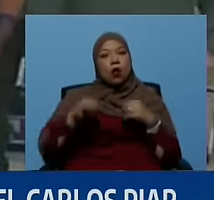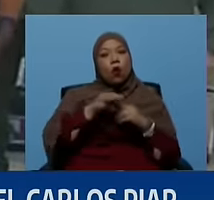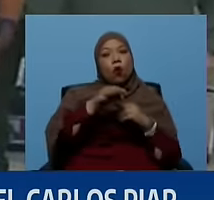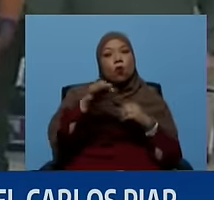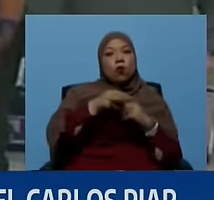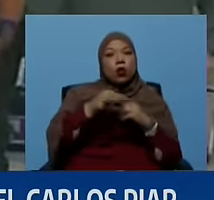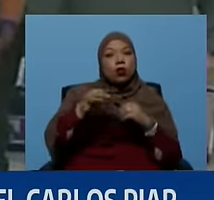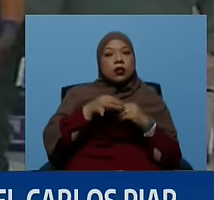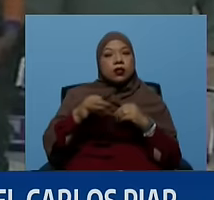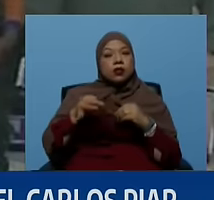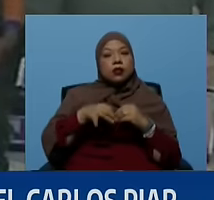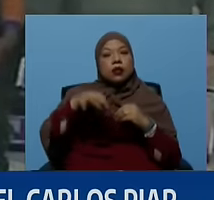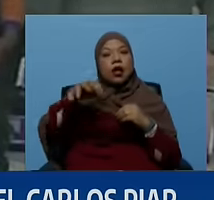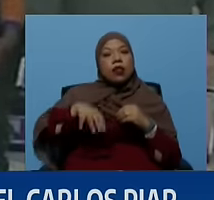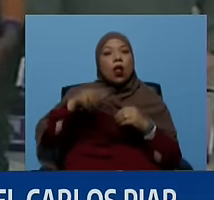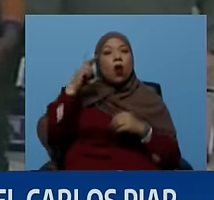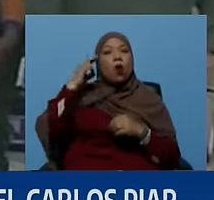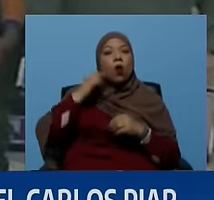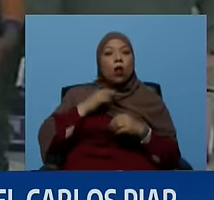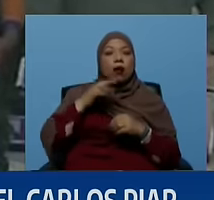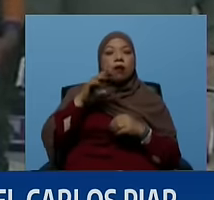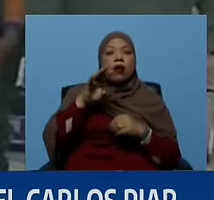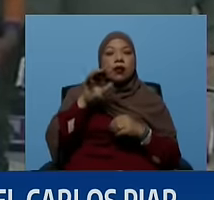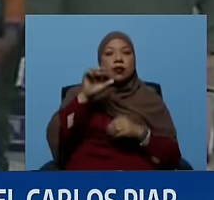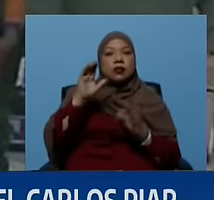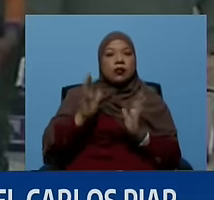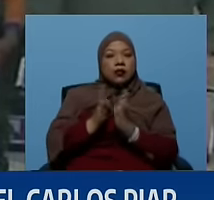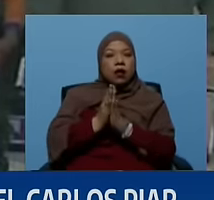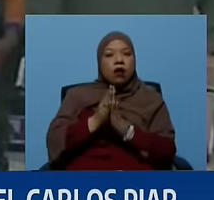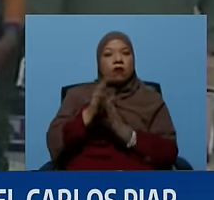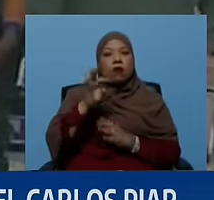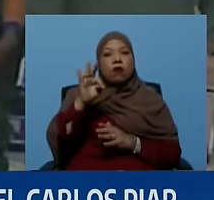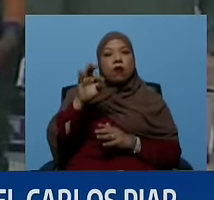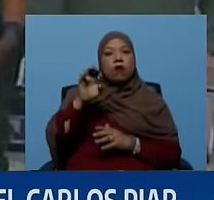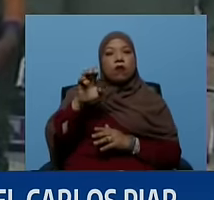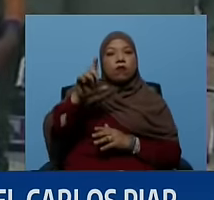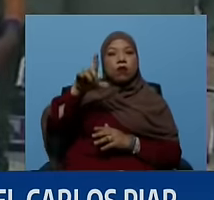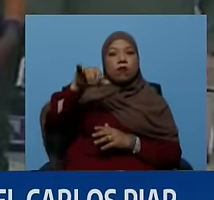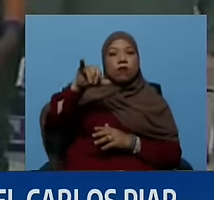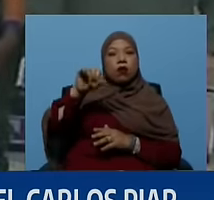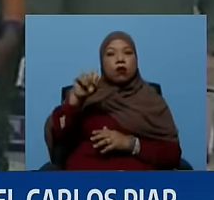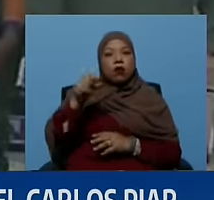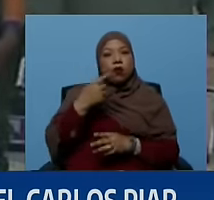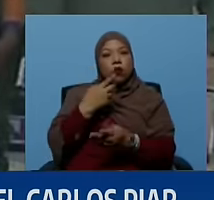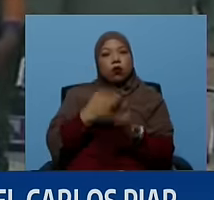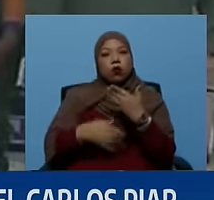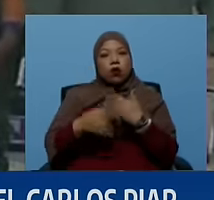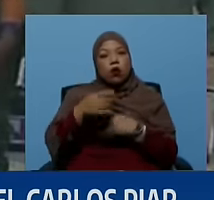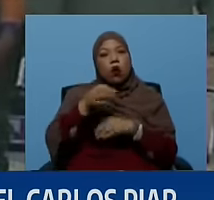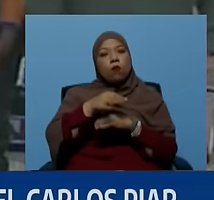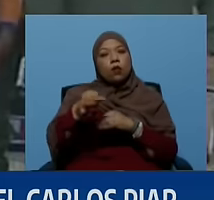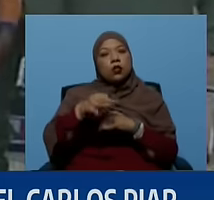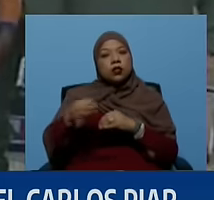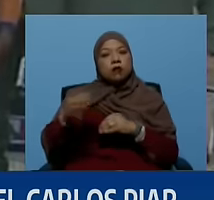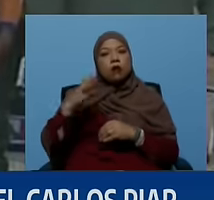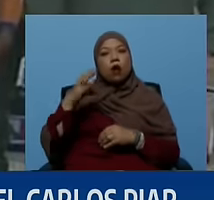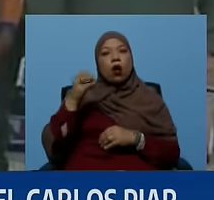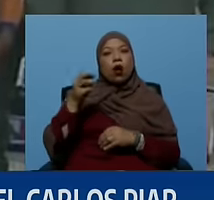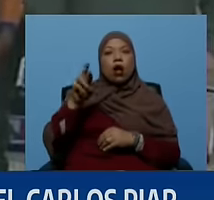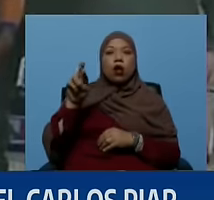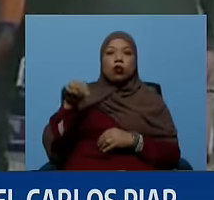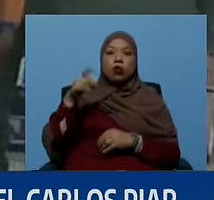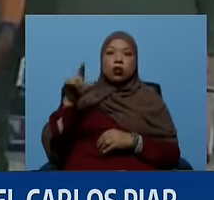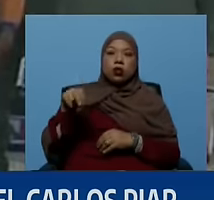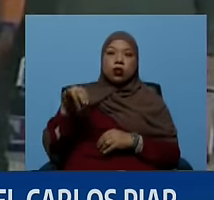caroní estado Bolívar encuentra conmigo mici